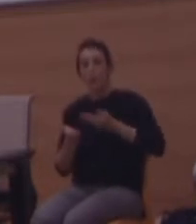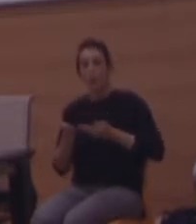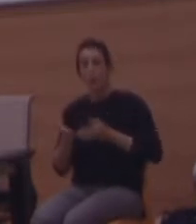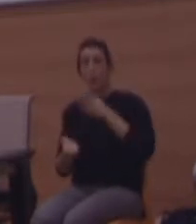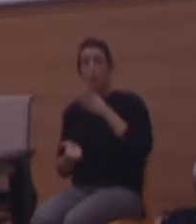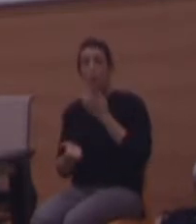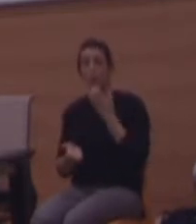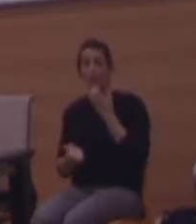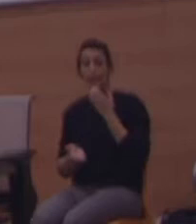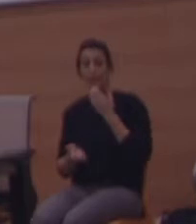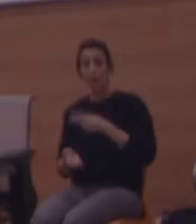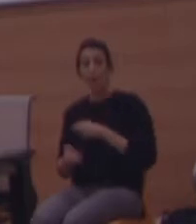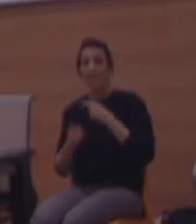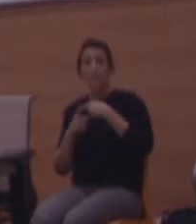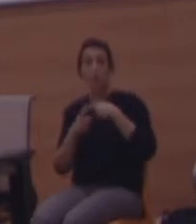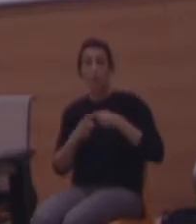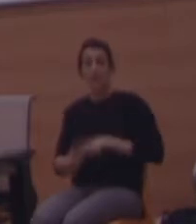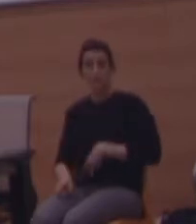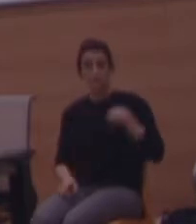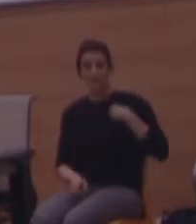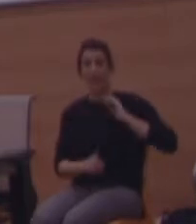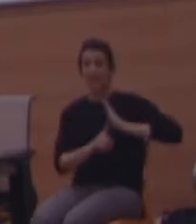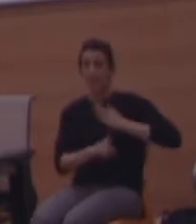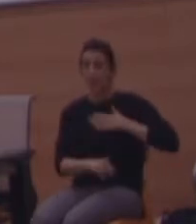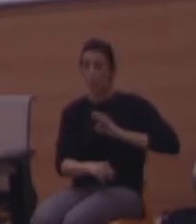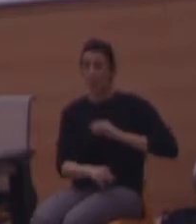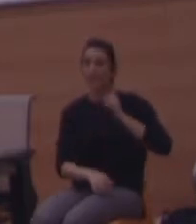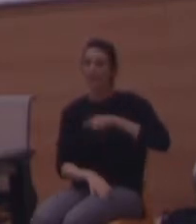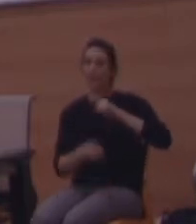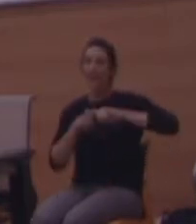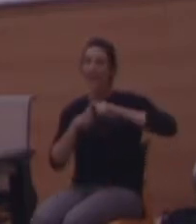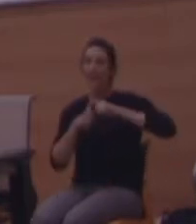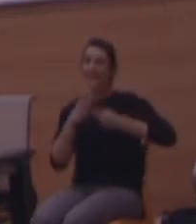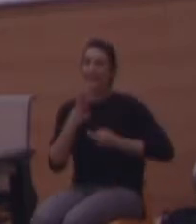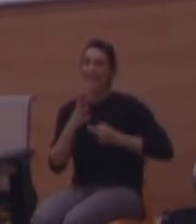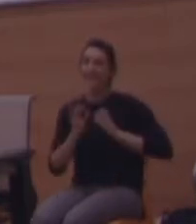aspectos generales que pueden influir en el paciente y las características específicas de la lesión.